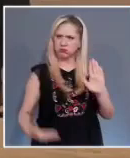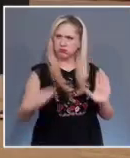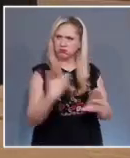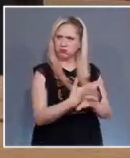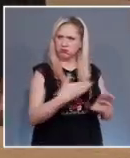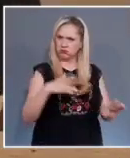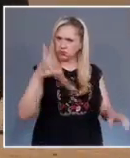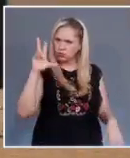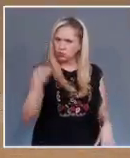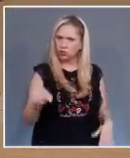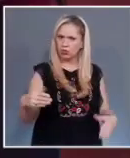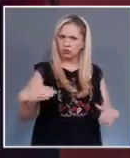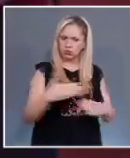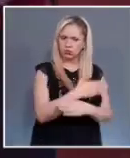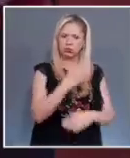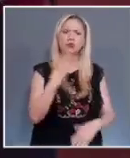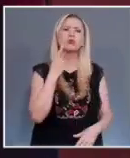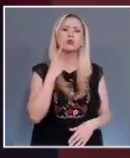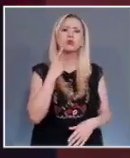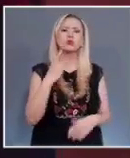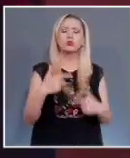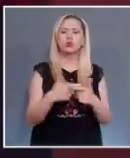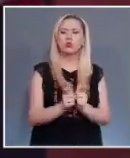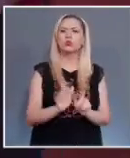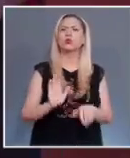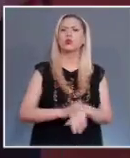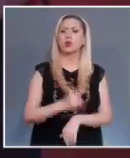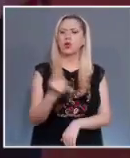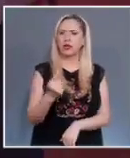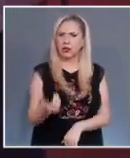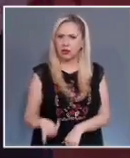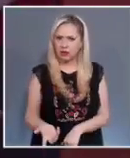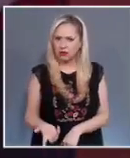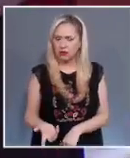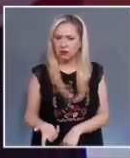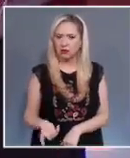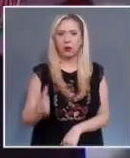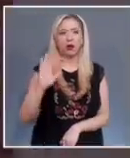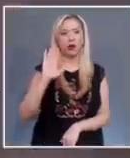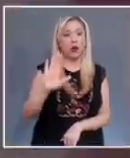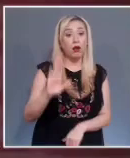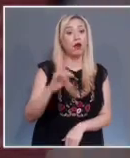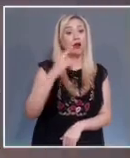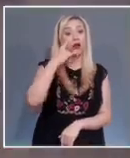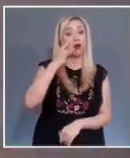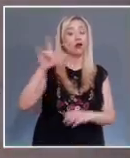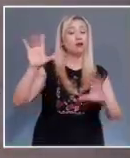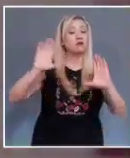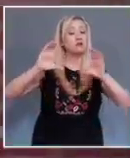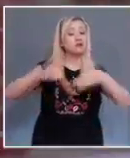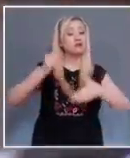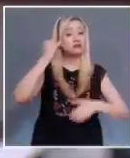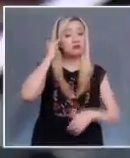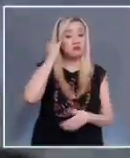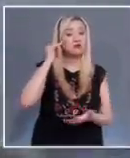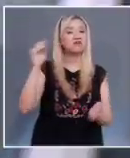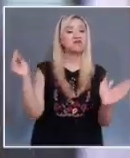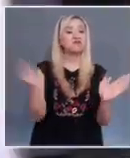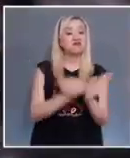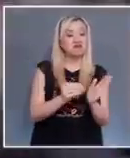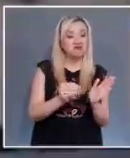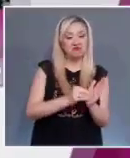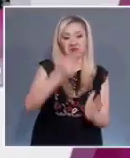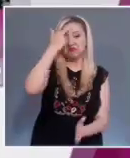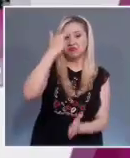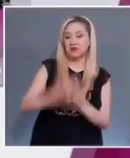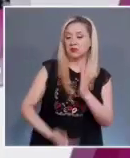contra, especialmente en comunidades indígenas, aseguraron participantes en la presentación del libro Violencia Política contra las